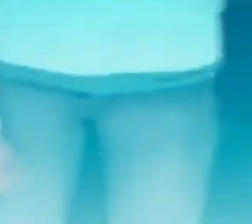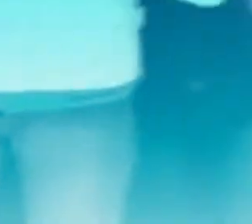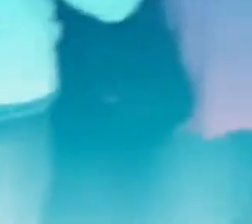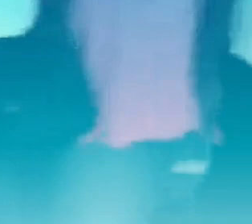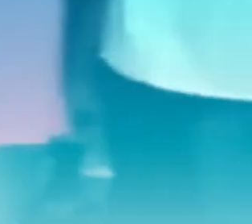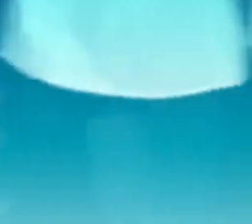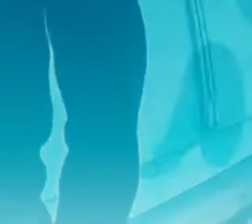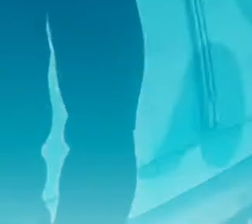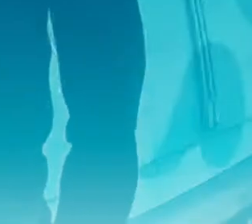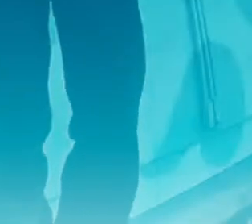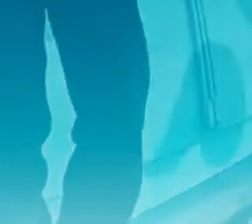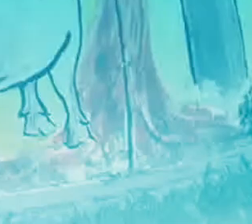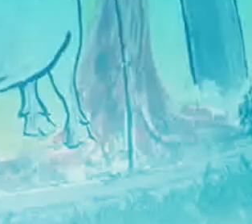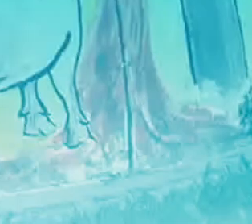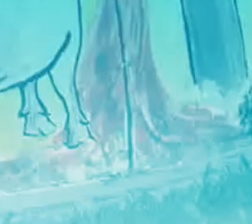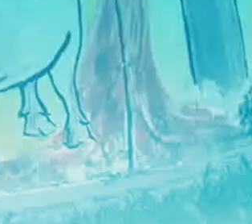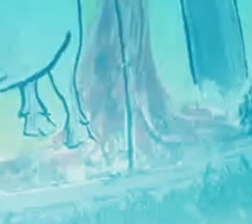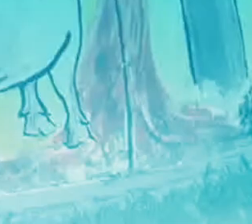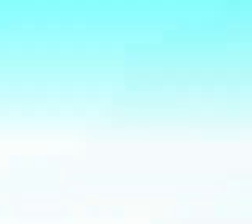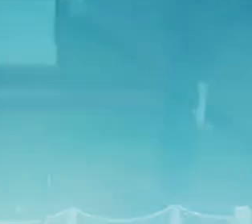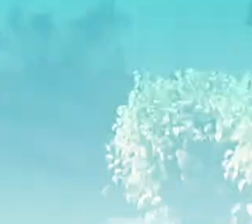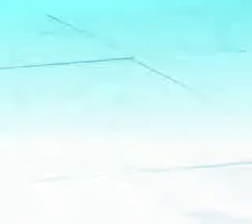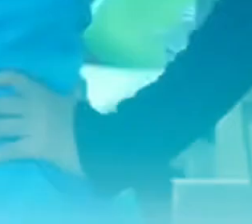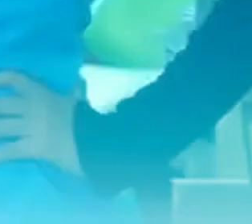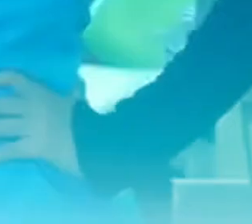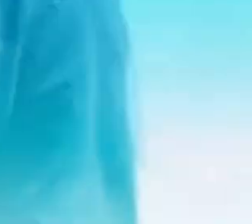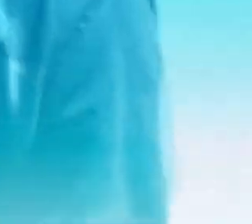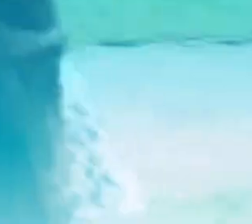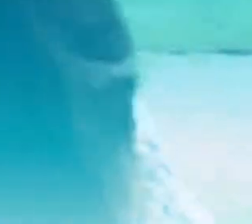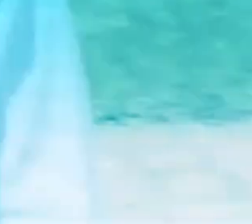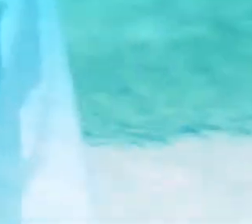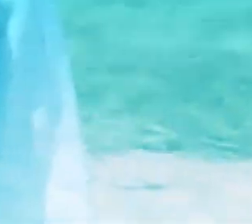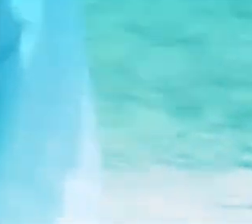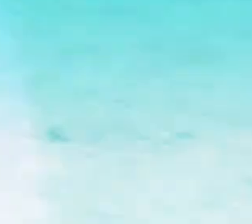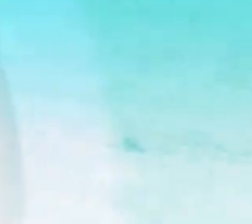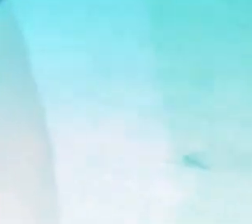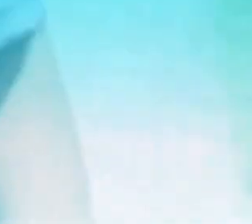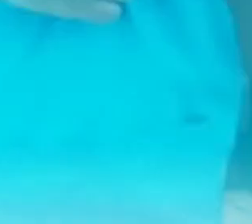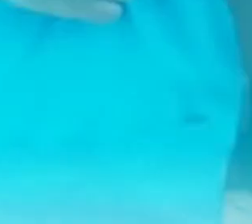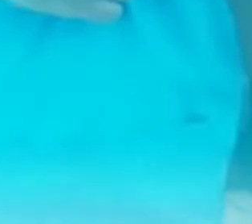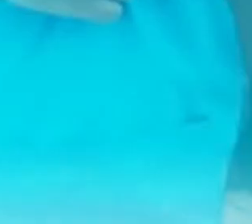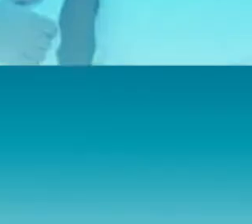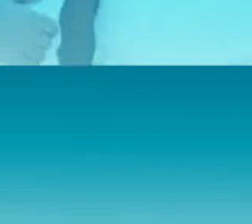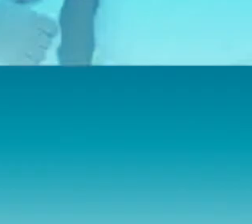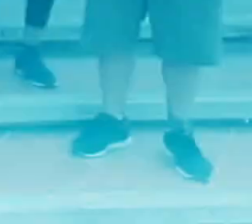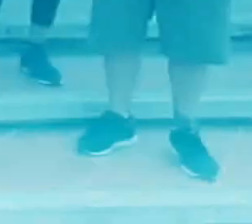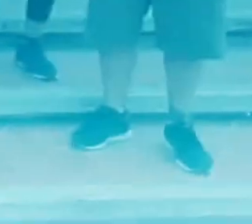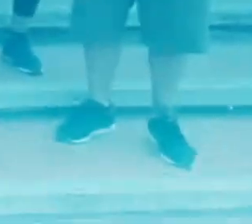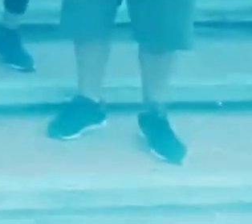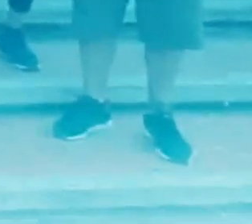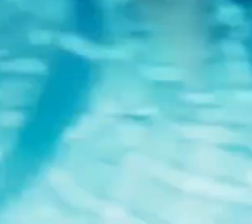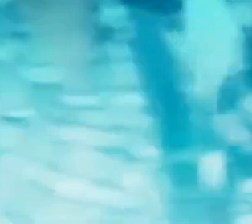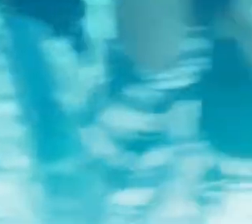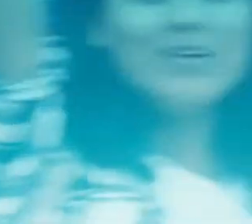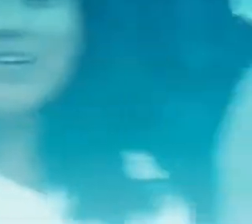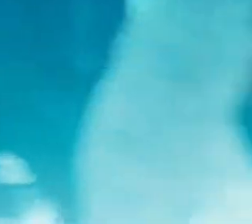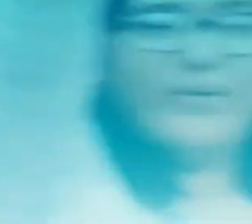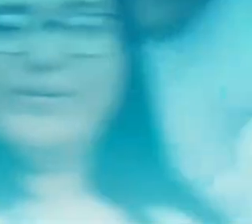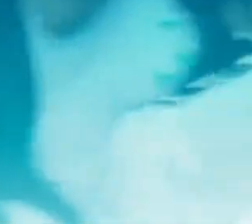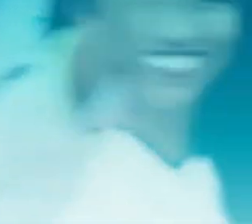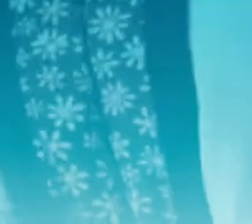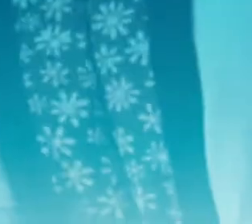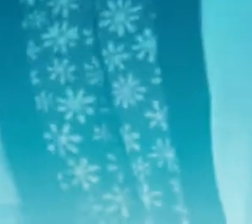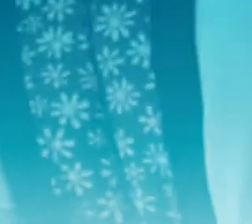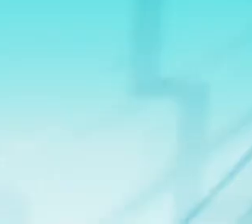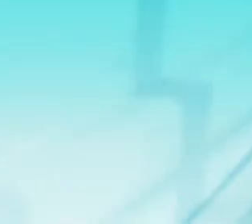trabajo. Contadores, lenguas, también veterinarios. Que importa la facultad, todos somos extraordinarios. Mano arriba el que lo cree, mano arriba